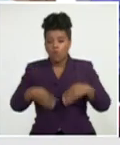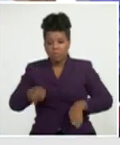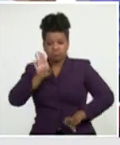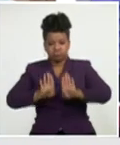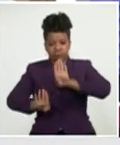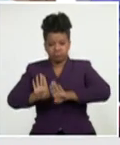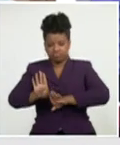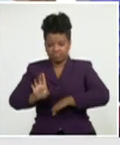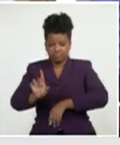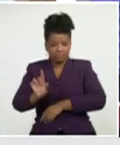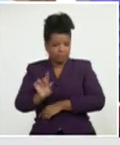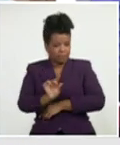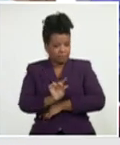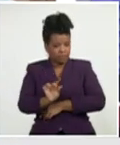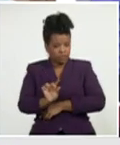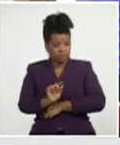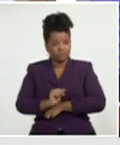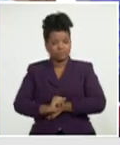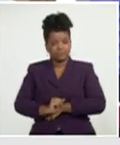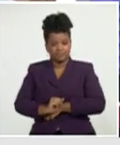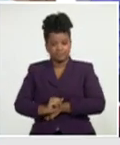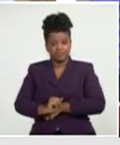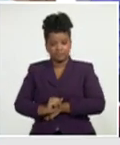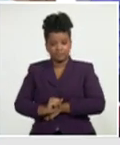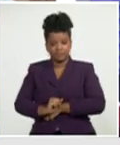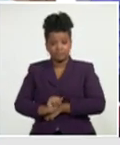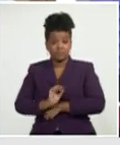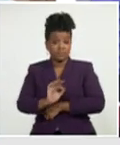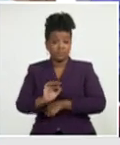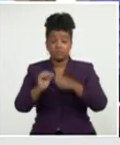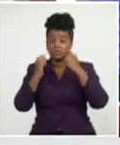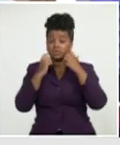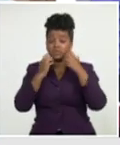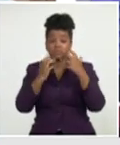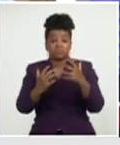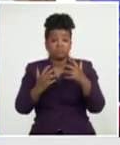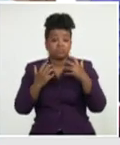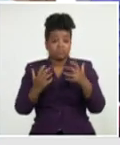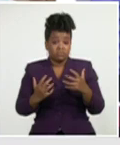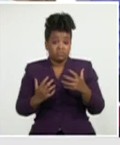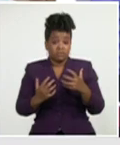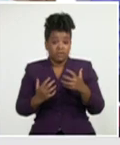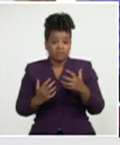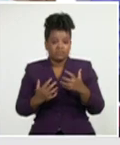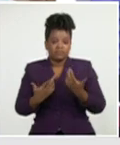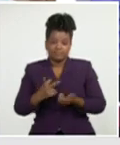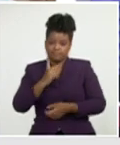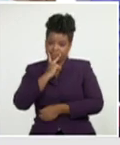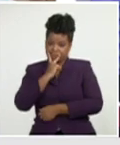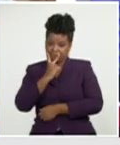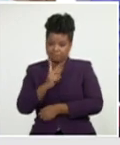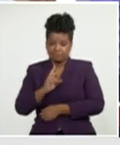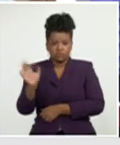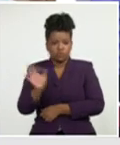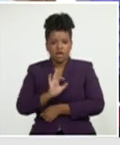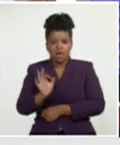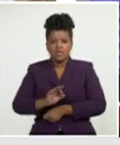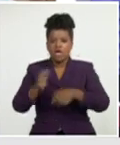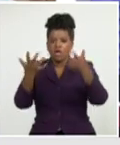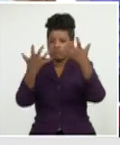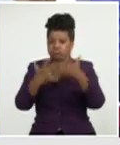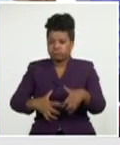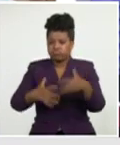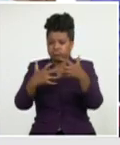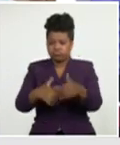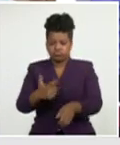más leves de la enfermedad. Y por tanto, si bien eso no estaba en el foco de la mayoría de los productores de vacunas, o sea, no eran los convalecientes las